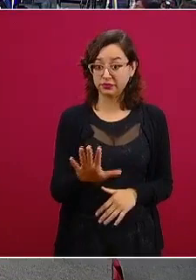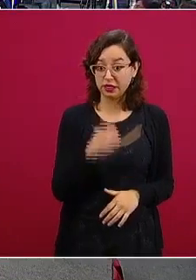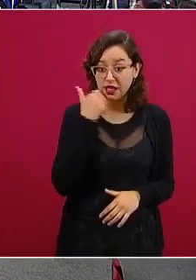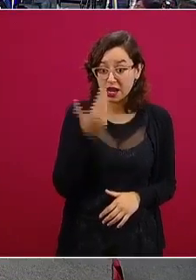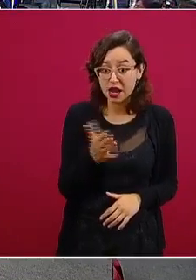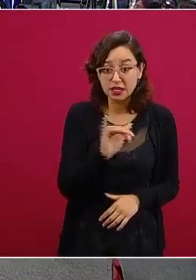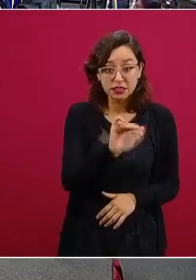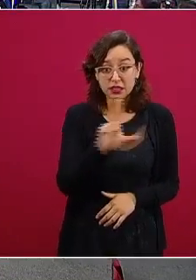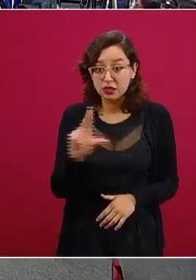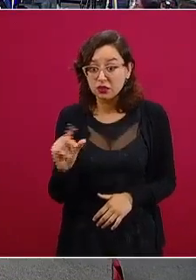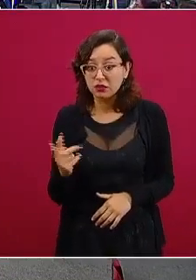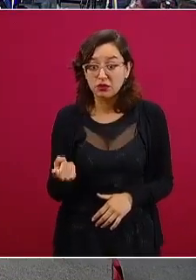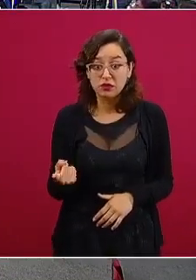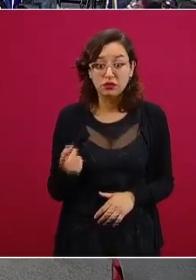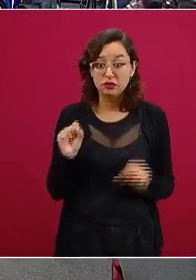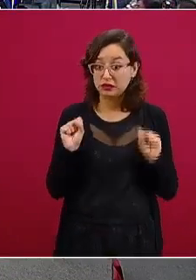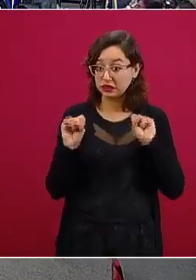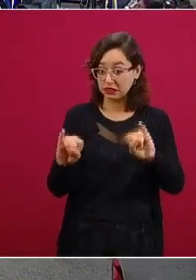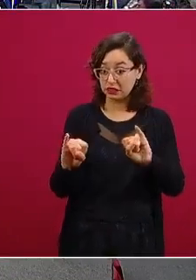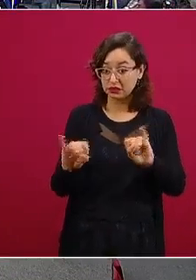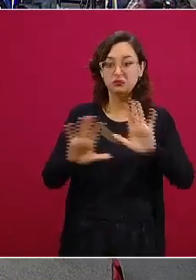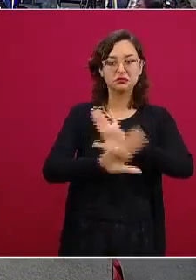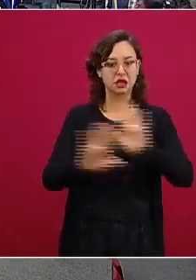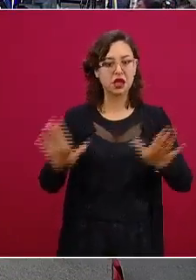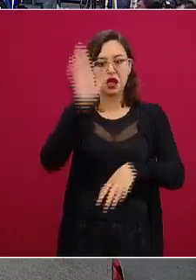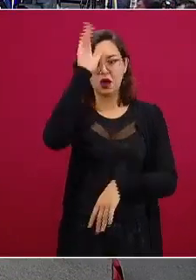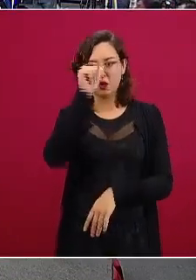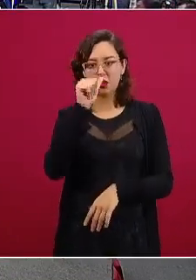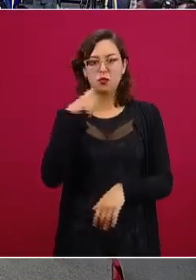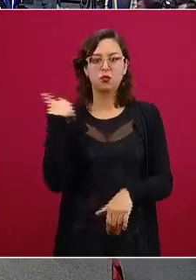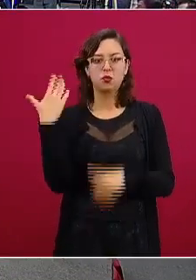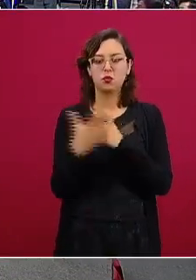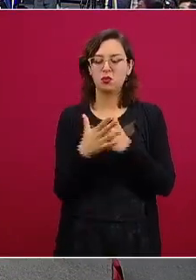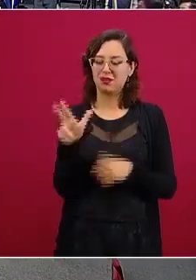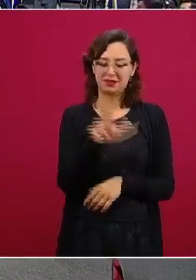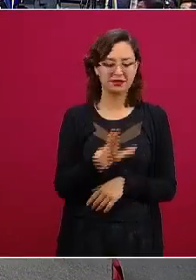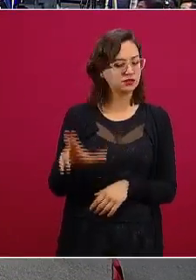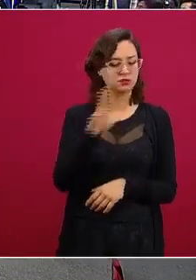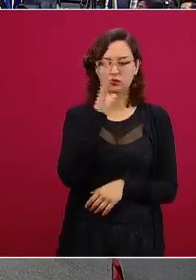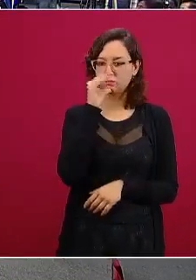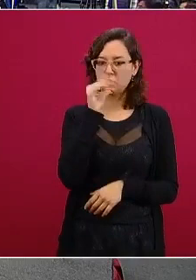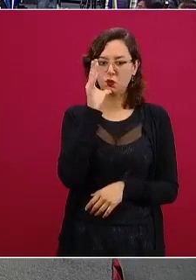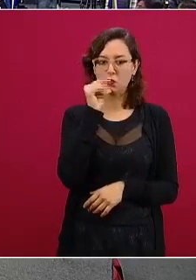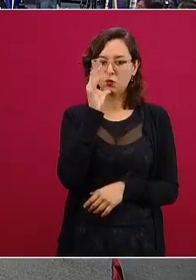así? Sí. Ya quedó. Entonces, el martes no se puede.